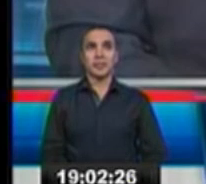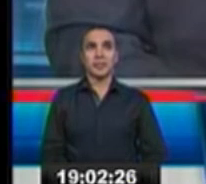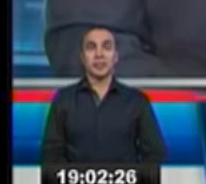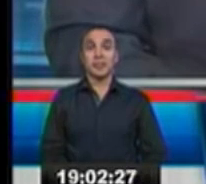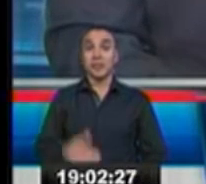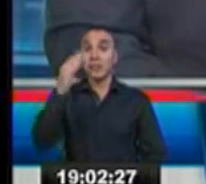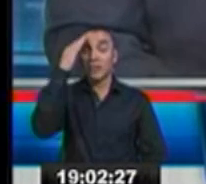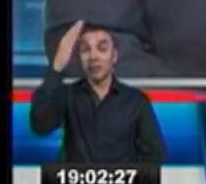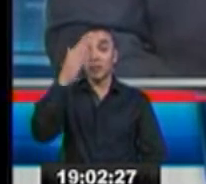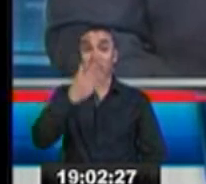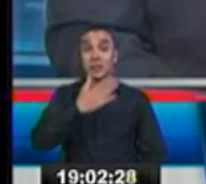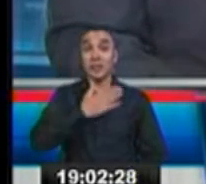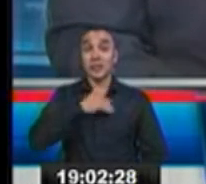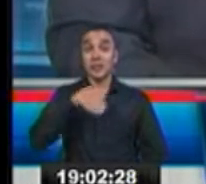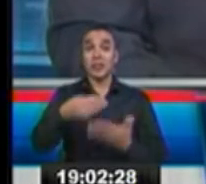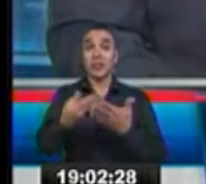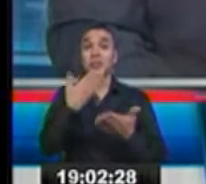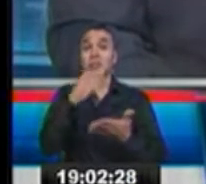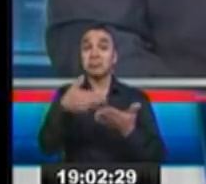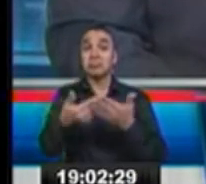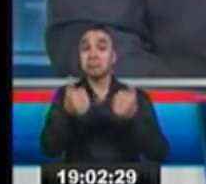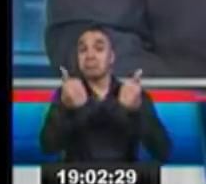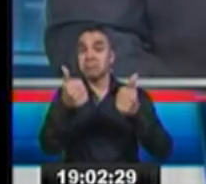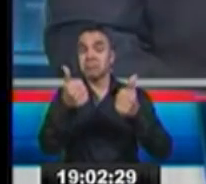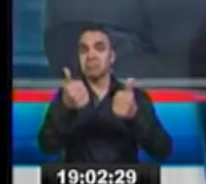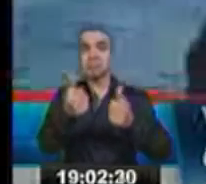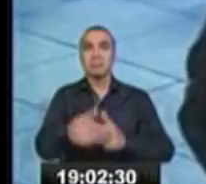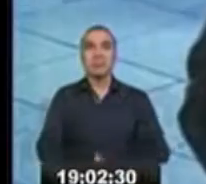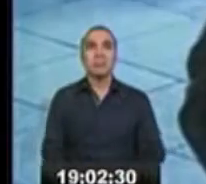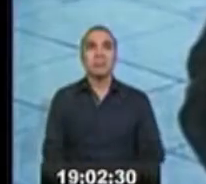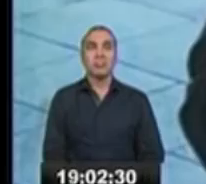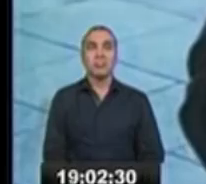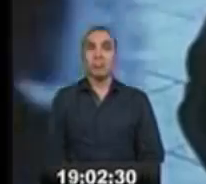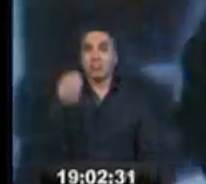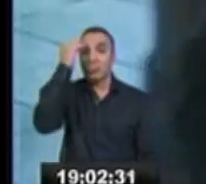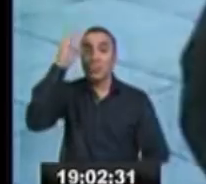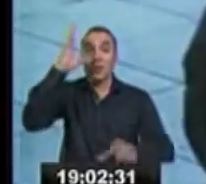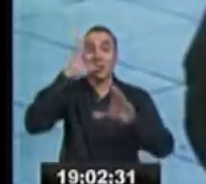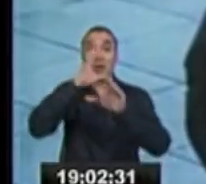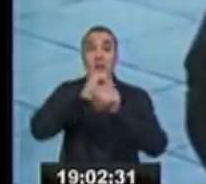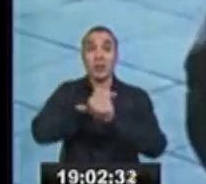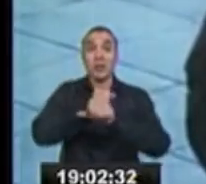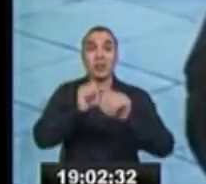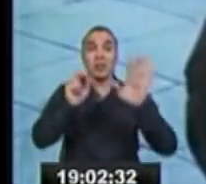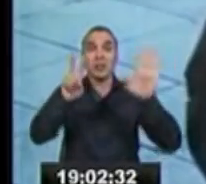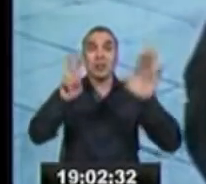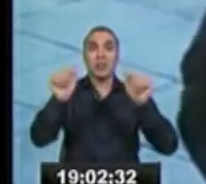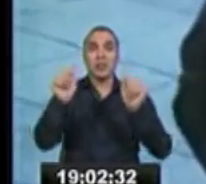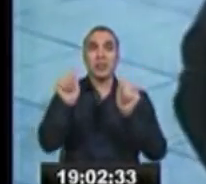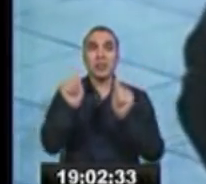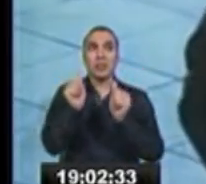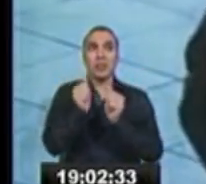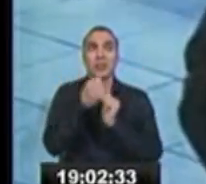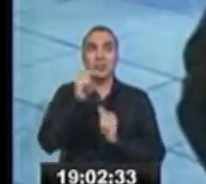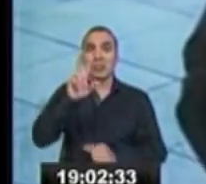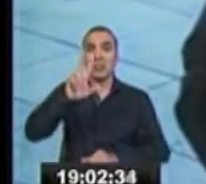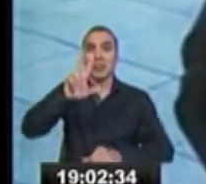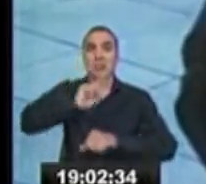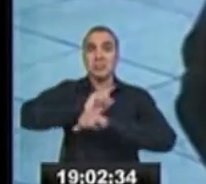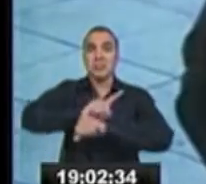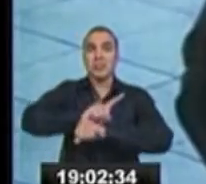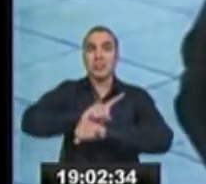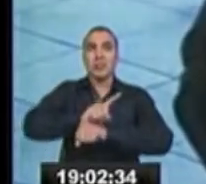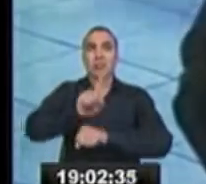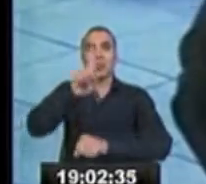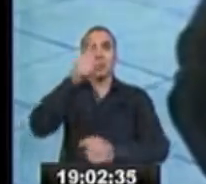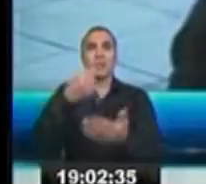Hola Carlos Luis, ¿cómo estás amigos televidentes? Muy buenas noches, son las 19 horas con 13 minutos,